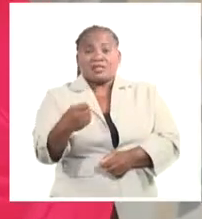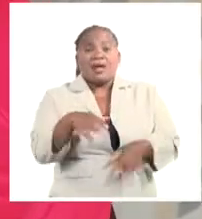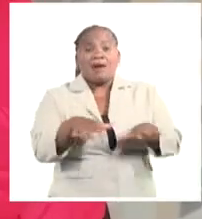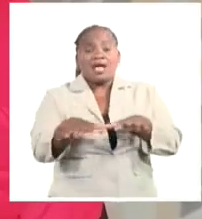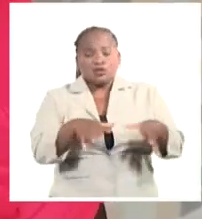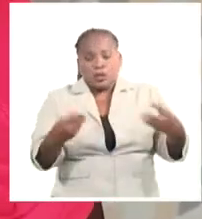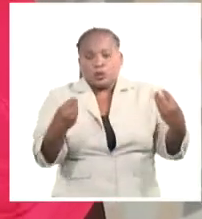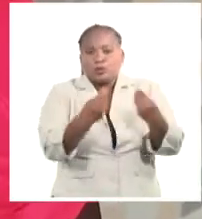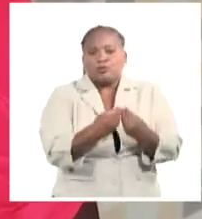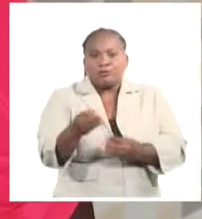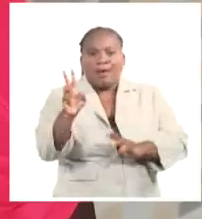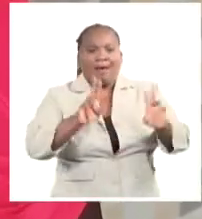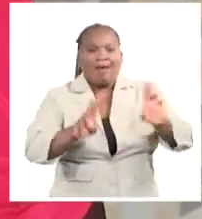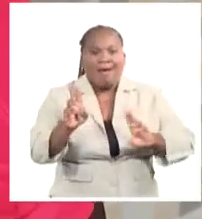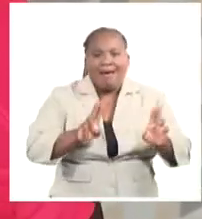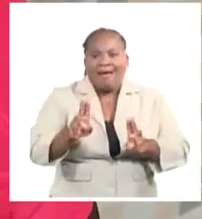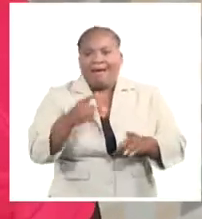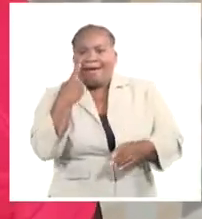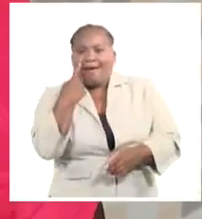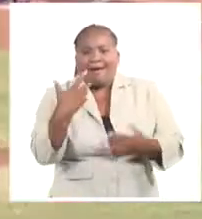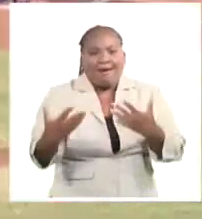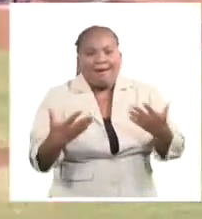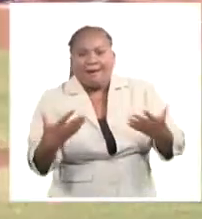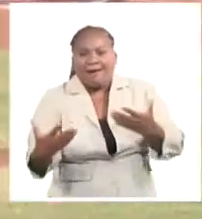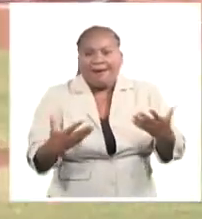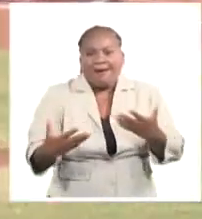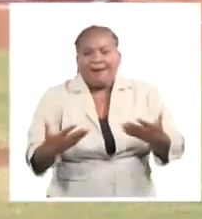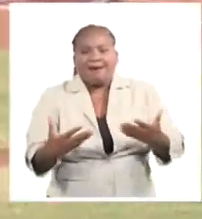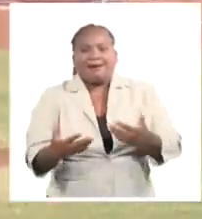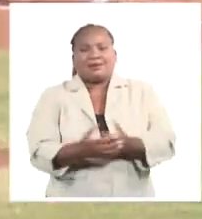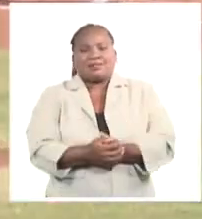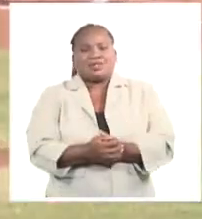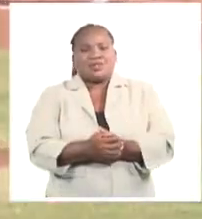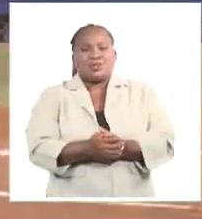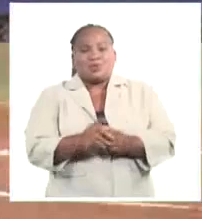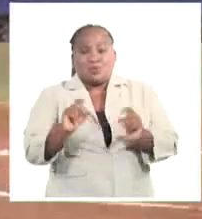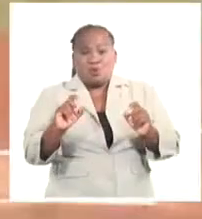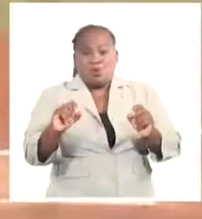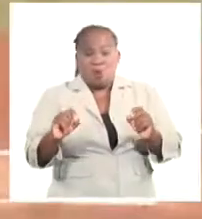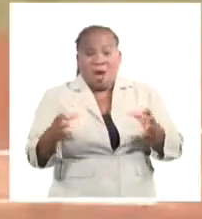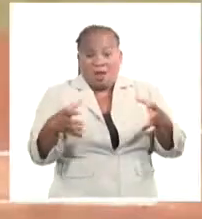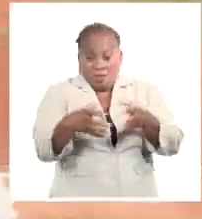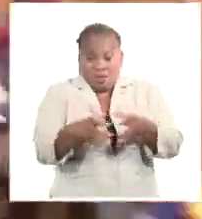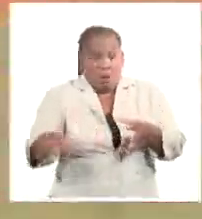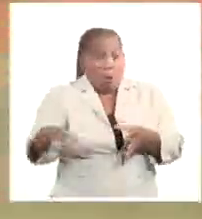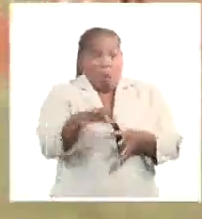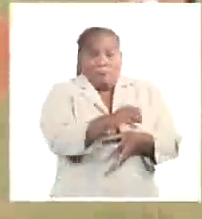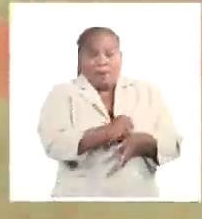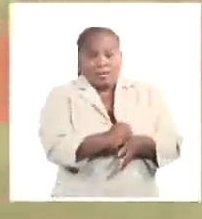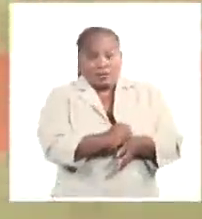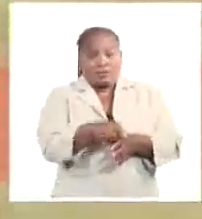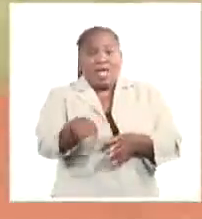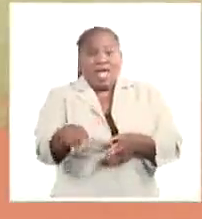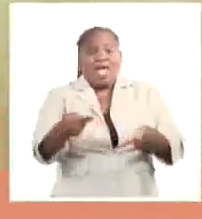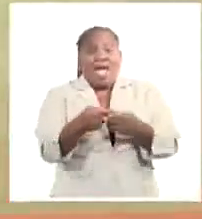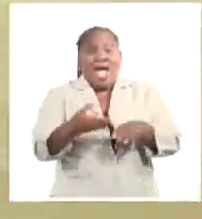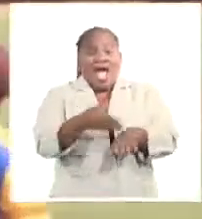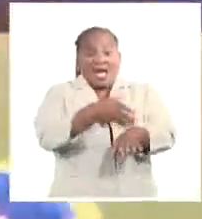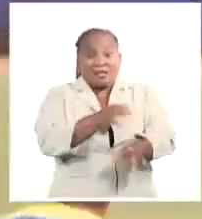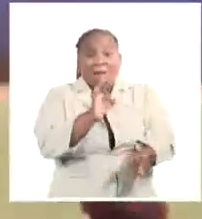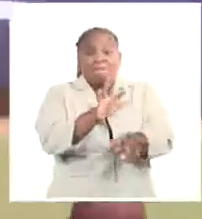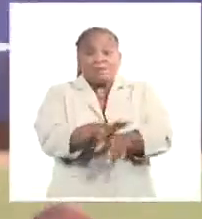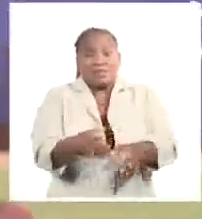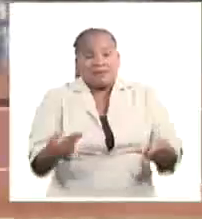con ellos, de estar al equipo o jugar con el equipo en encuentros antes de iniciar la